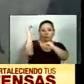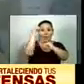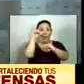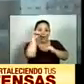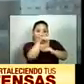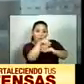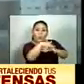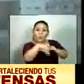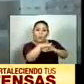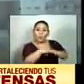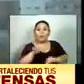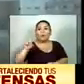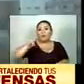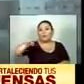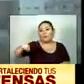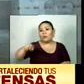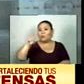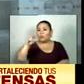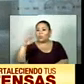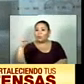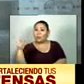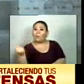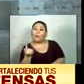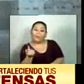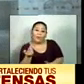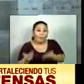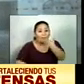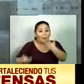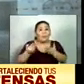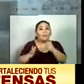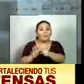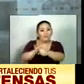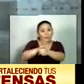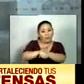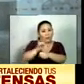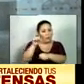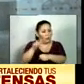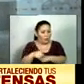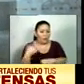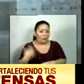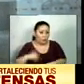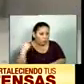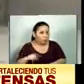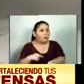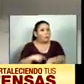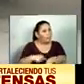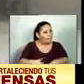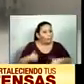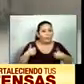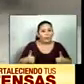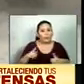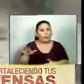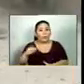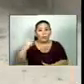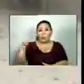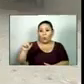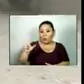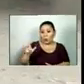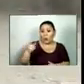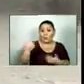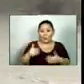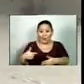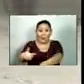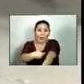en ese sector 1.200 posibles pacientes de COVID-19. Lo estamos haciendo en realidad en tiempo récord. En julio vamos a tener el anexo